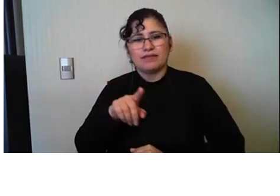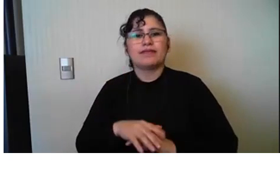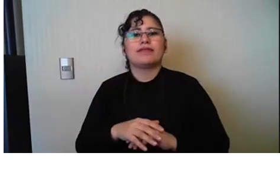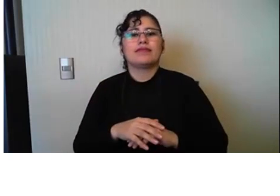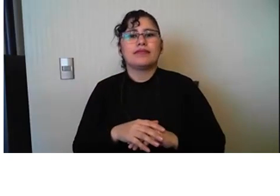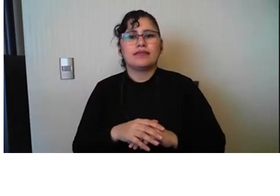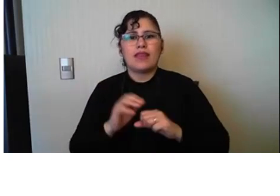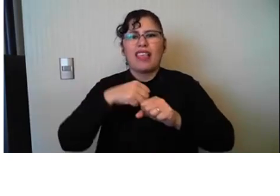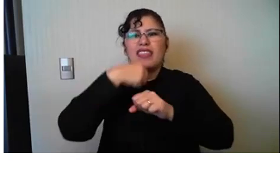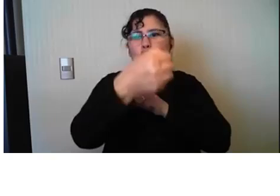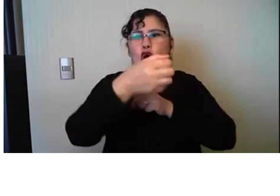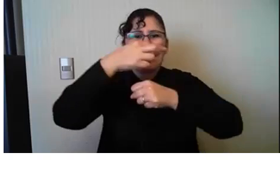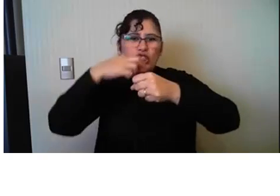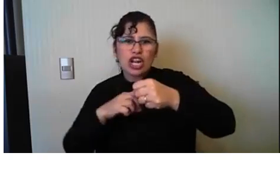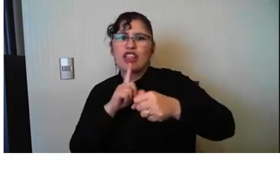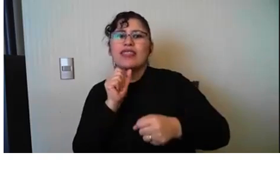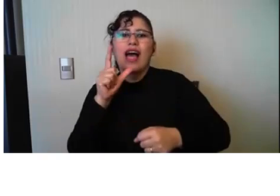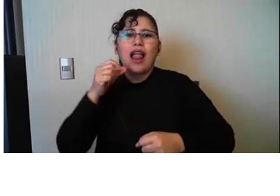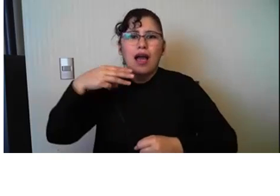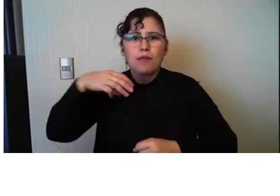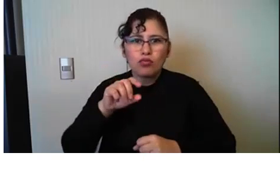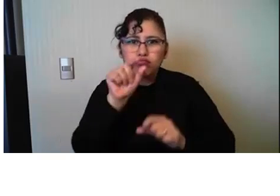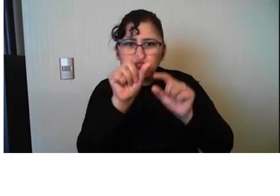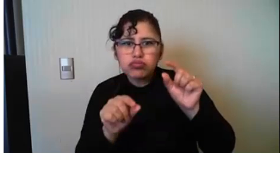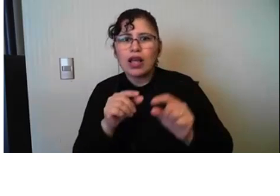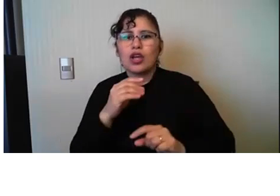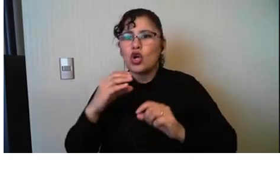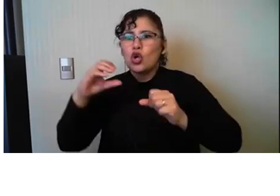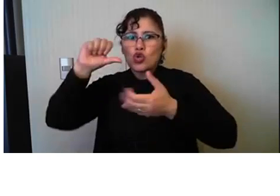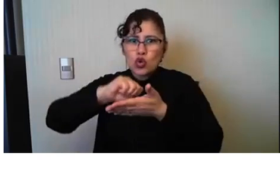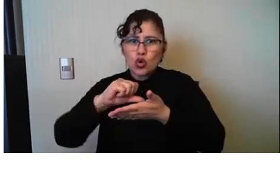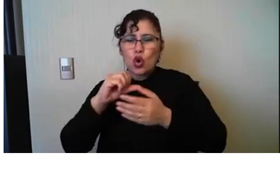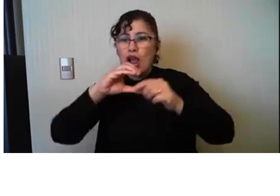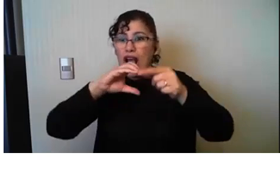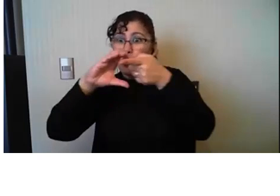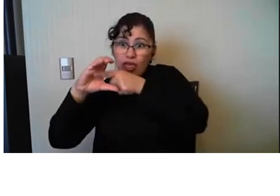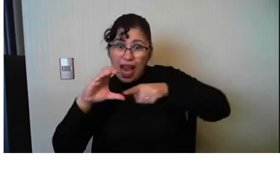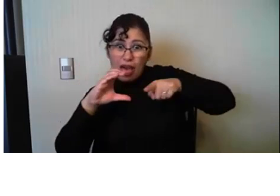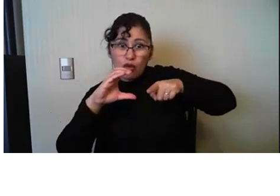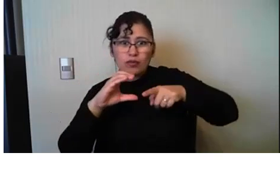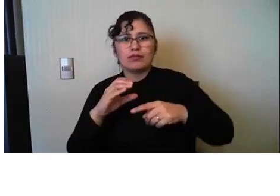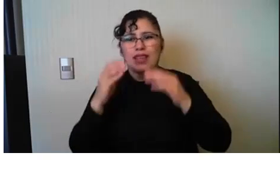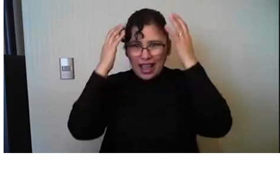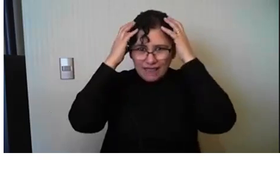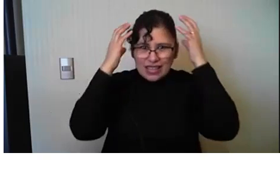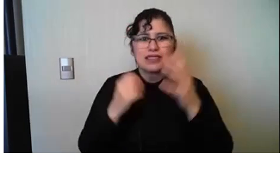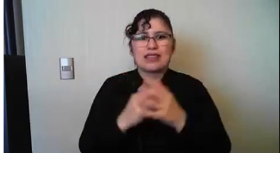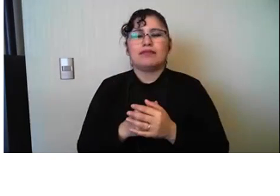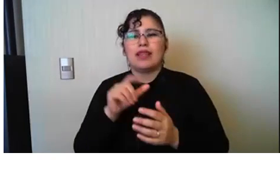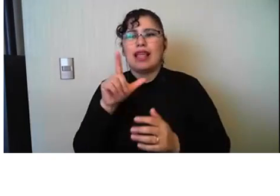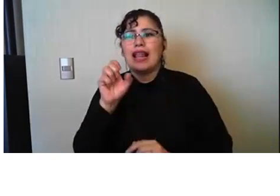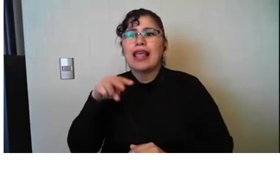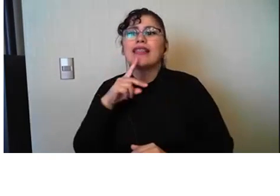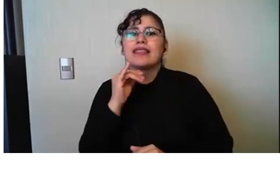posterior. Tenemos el tálamo, el núcleo caudado, cabeza, el lenticular,